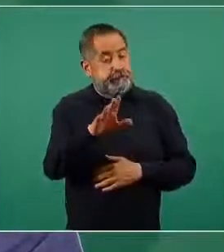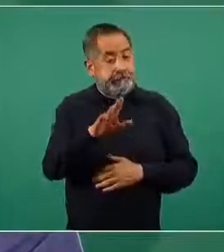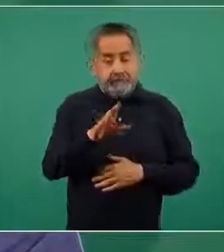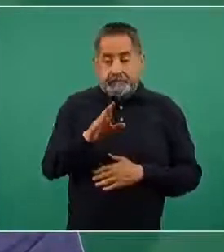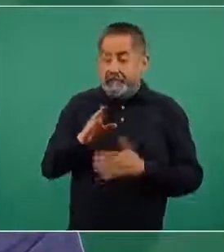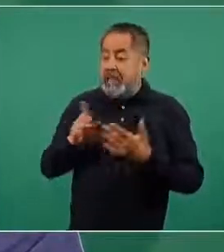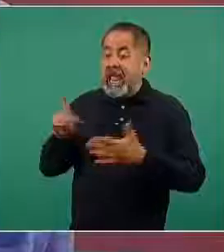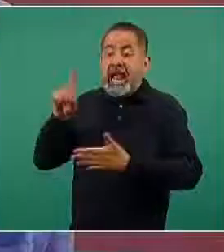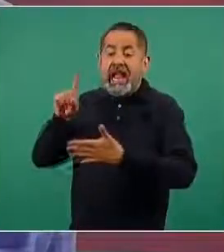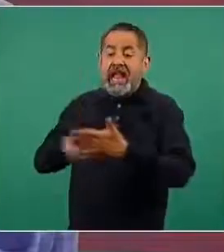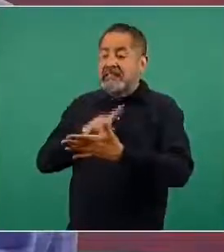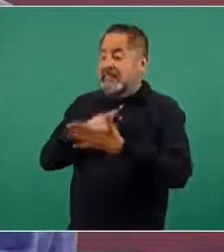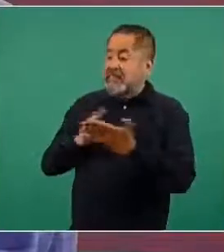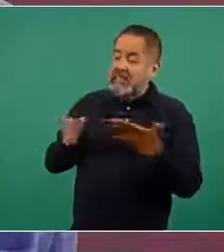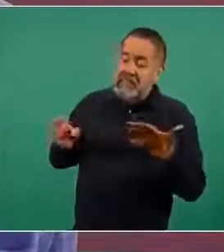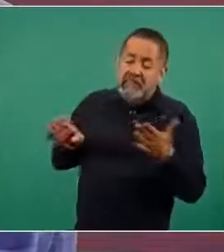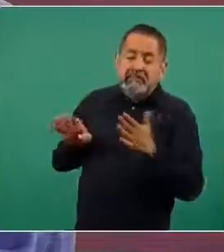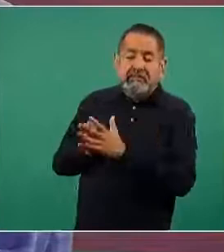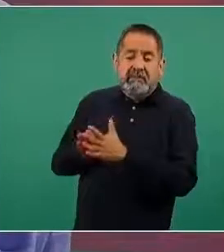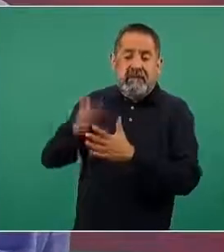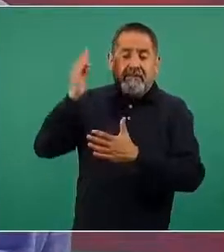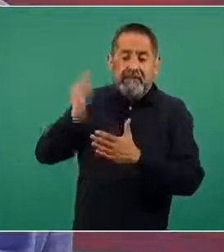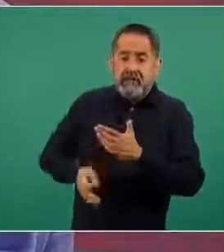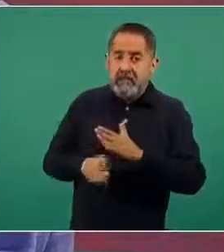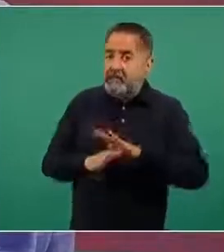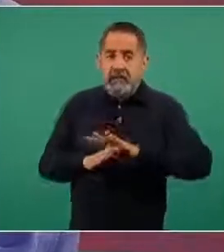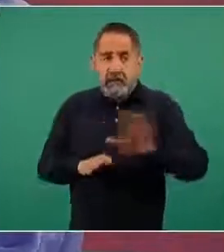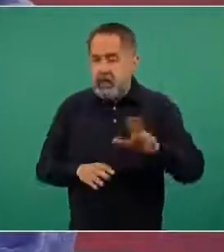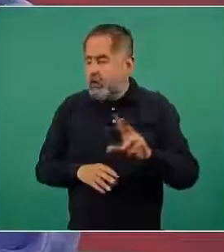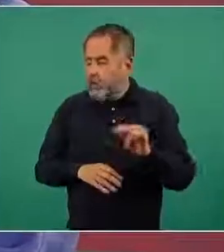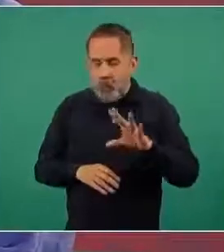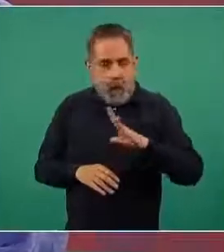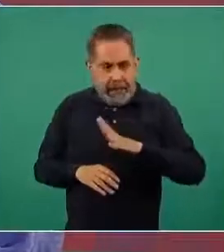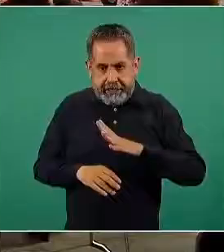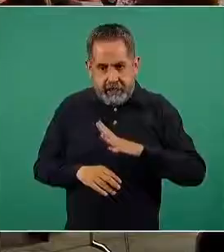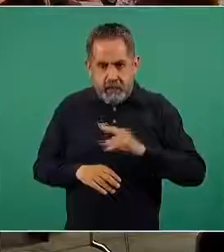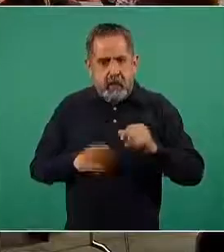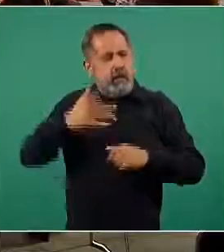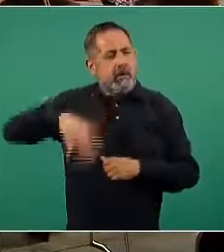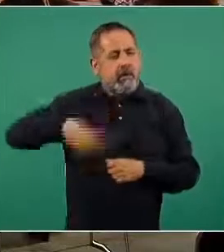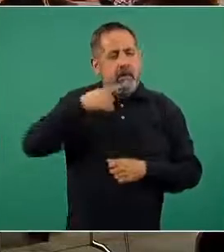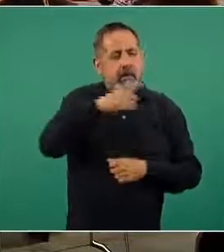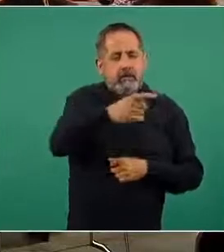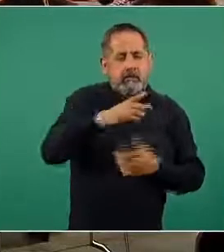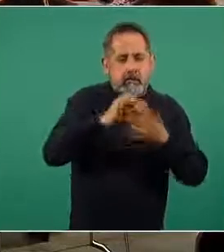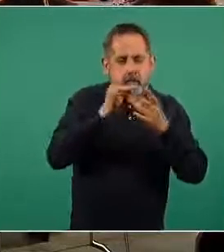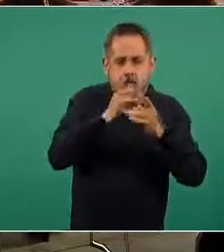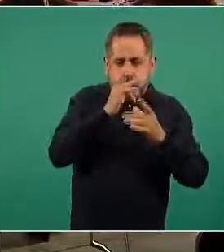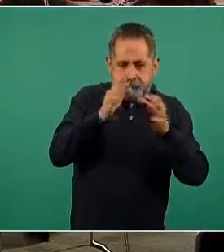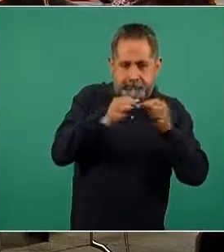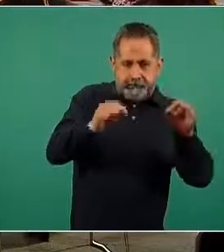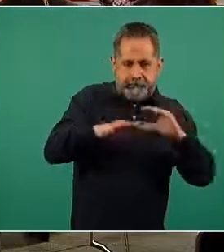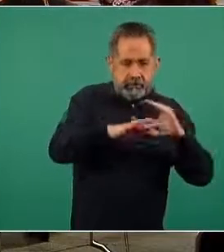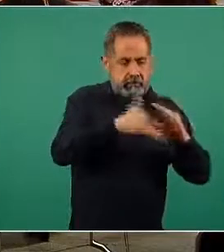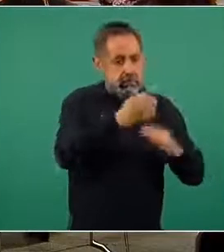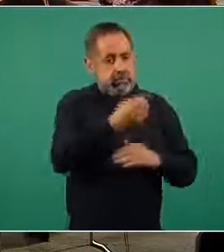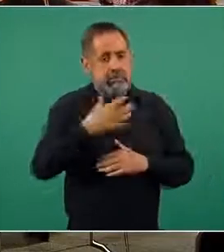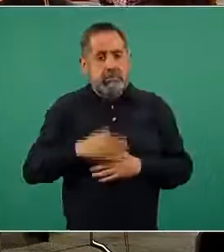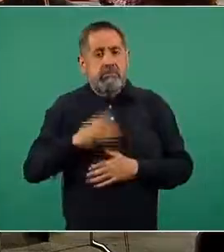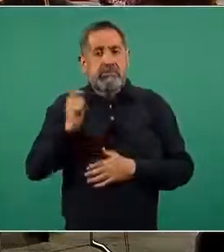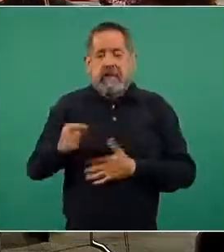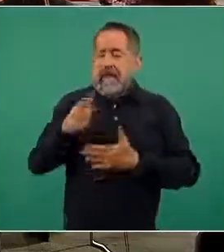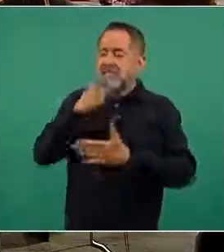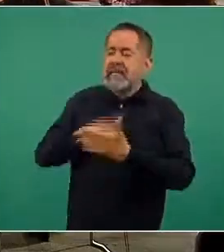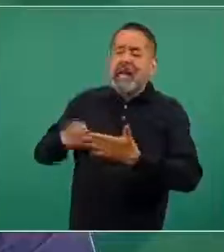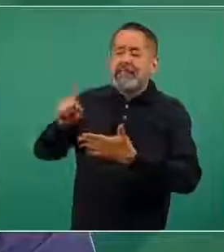o cancelaron las consultas de manera persistente. Lo digo por la expresión que usó o quien le consultó que dice